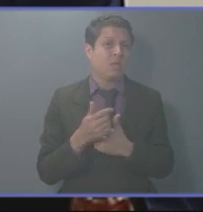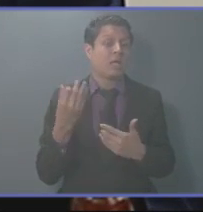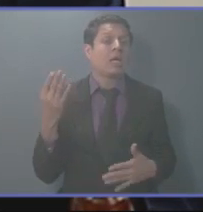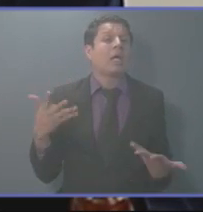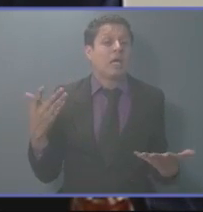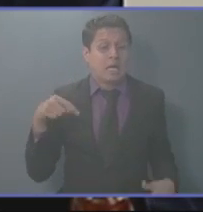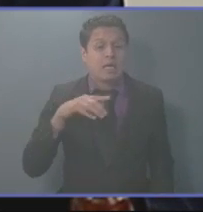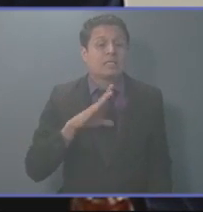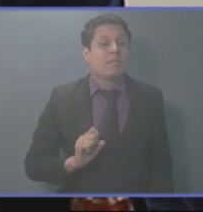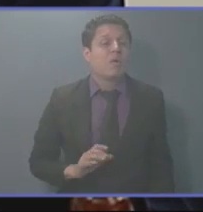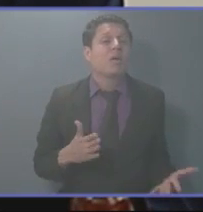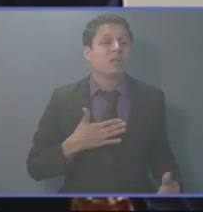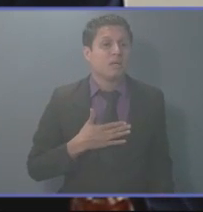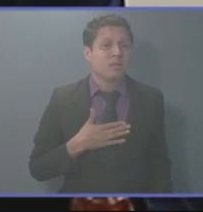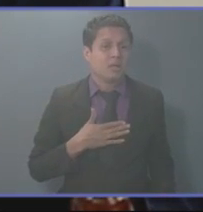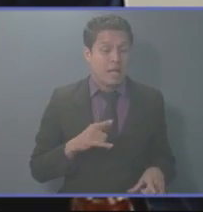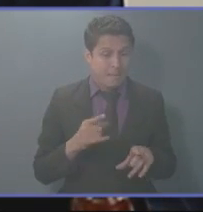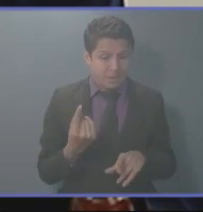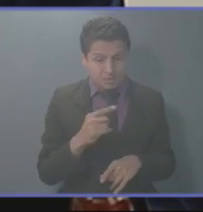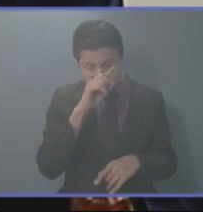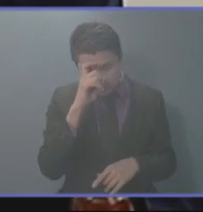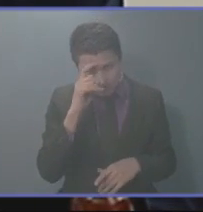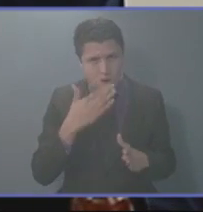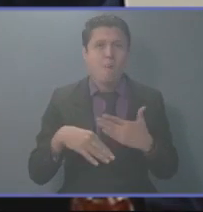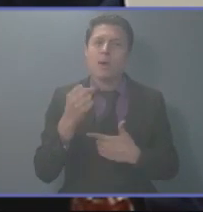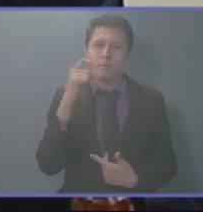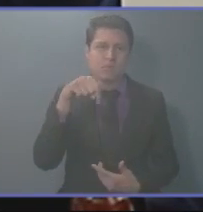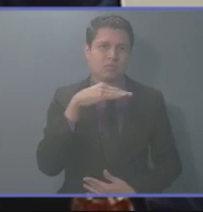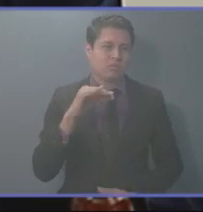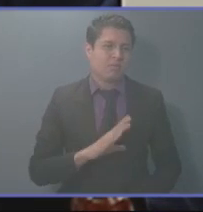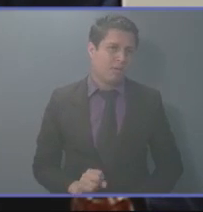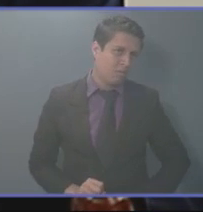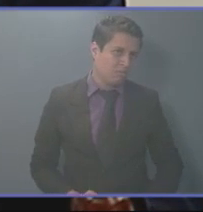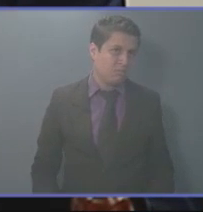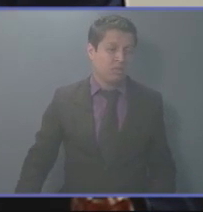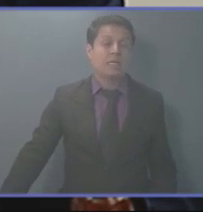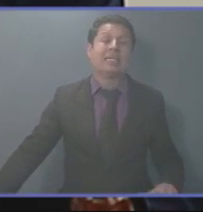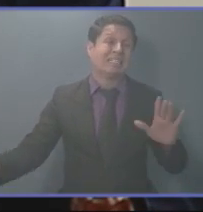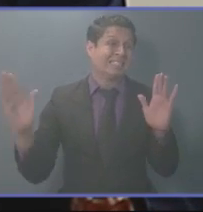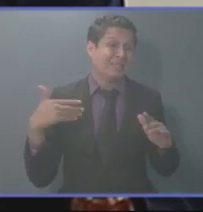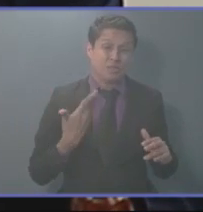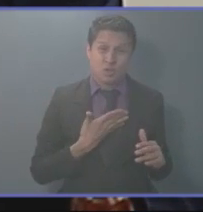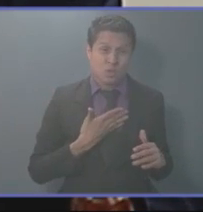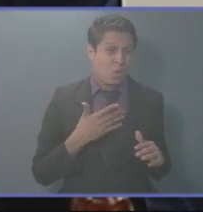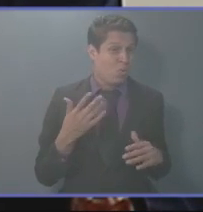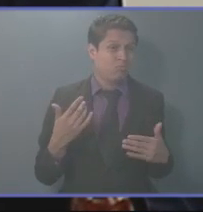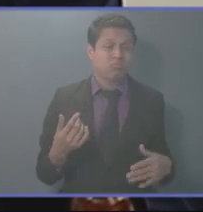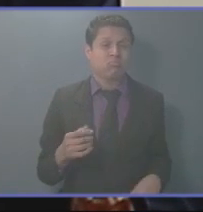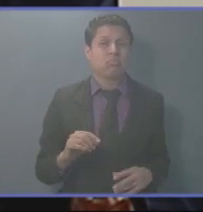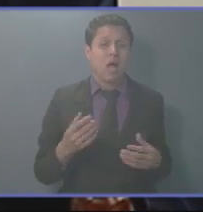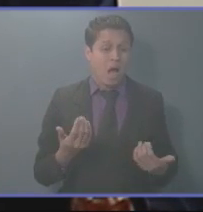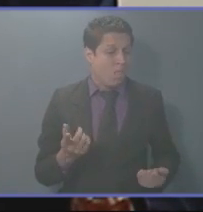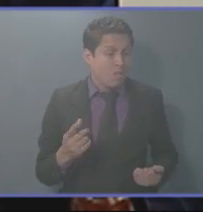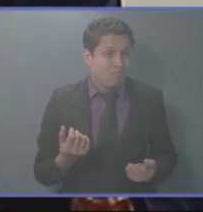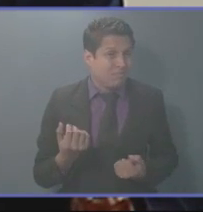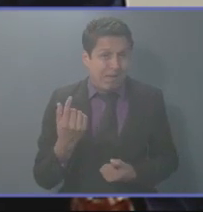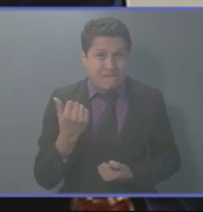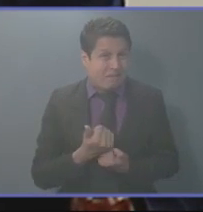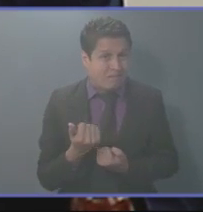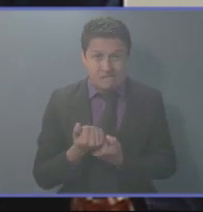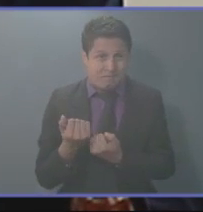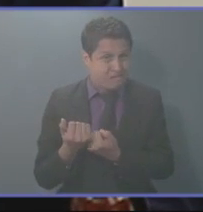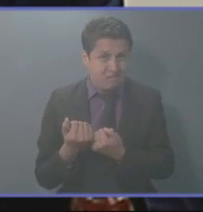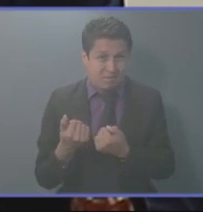nuestro país, que son nuestros hermanos trabajadores. Mientras nosotros no le apostemos a dignificar la justicia